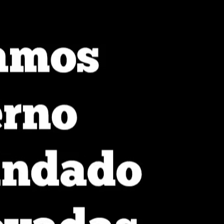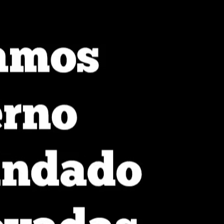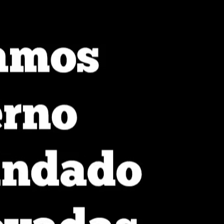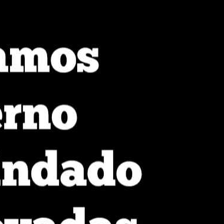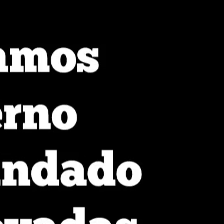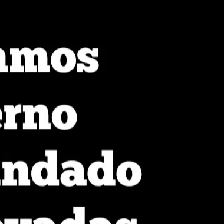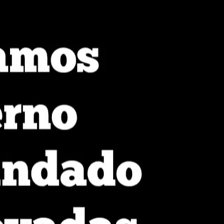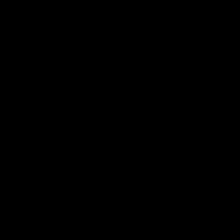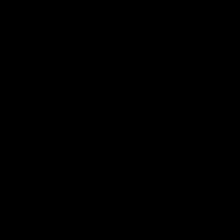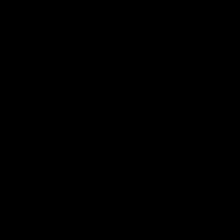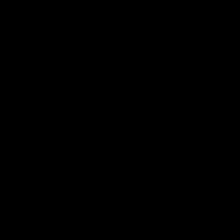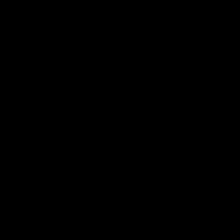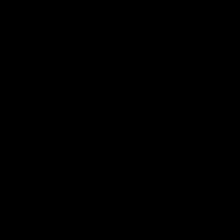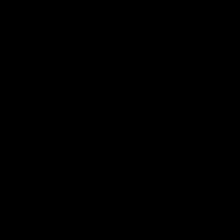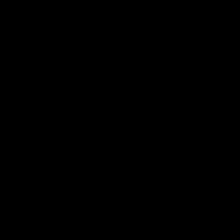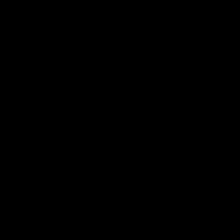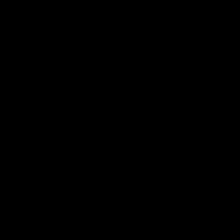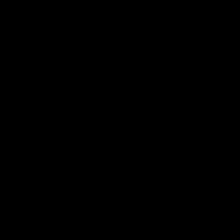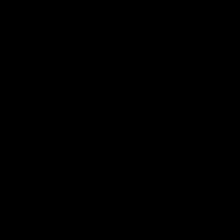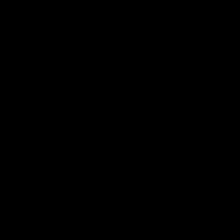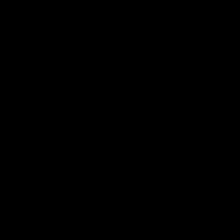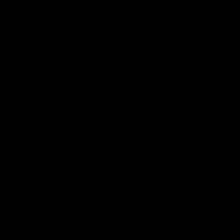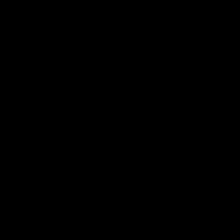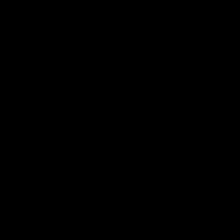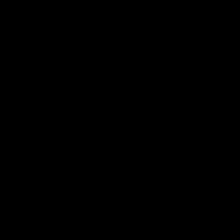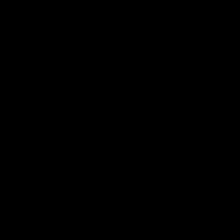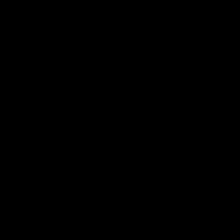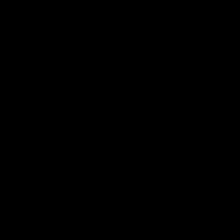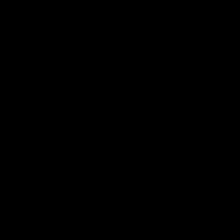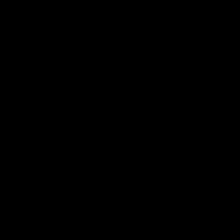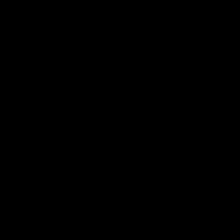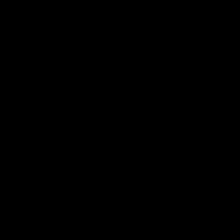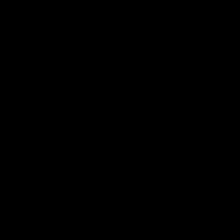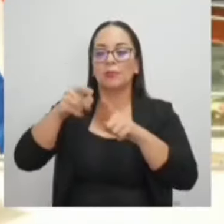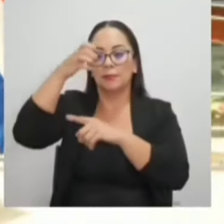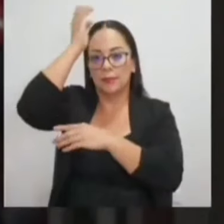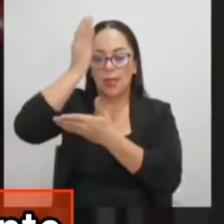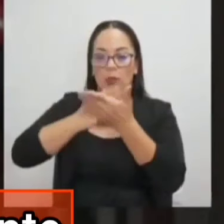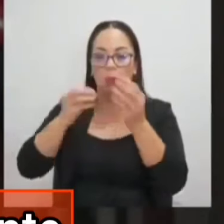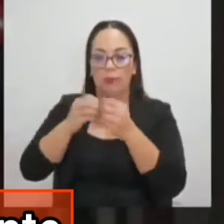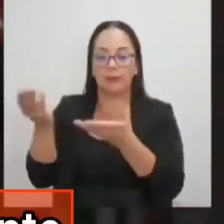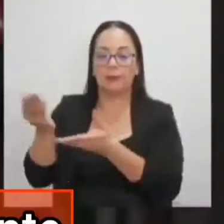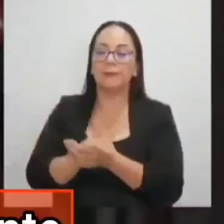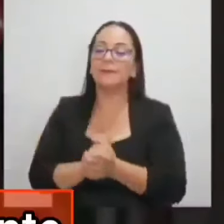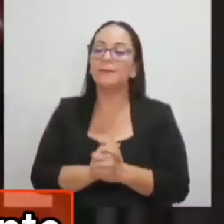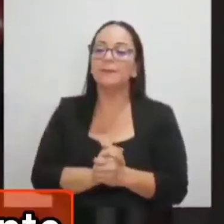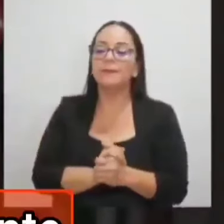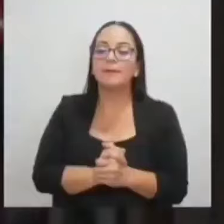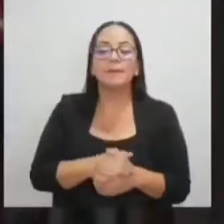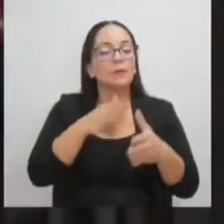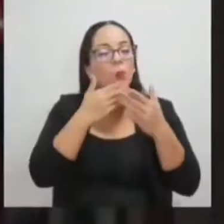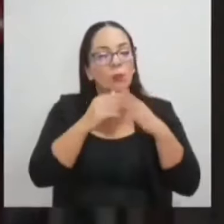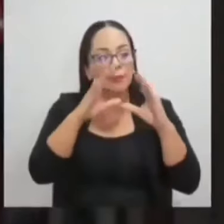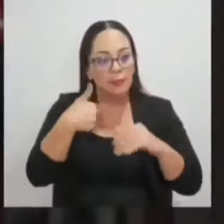mañoseadas leguleyadas. Vean el video, y juzguen, ustedes mismos. Muy buenas tardes, señor